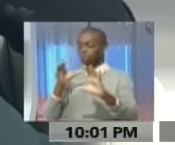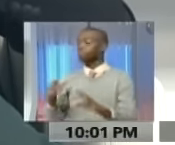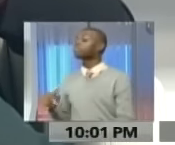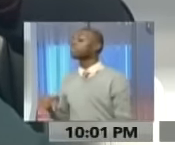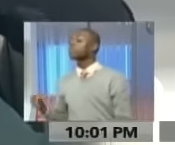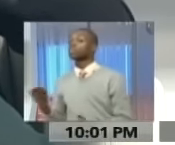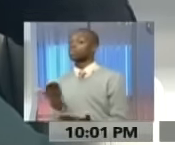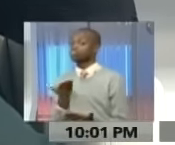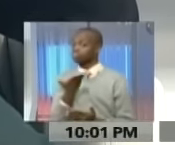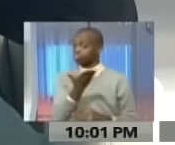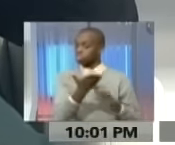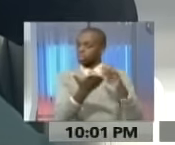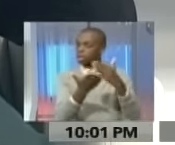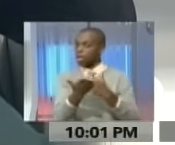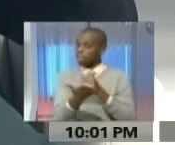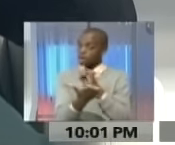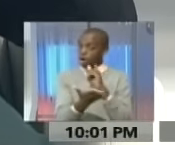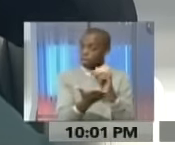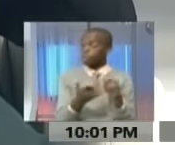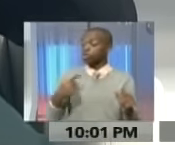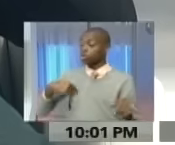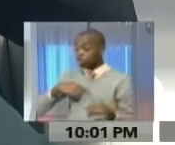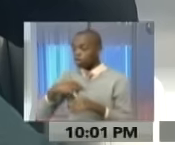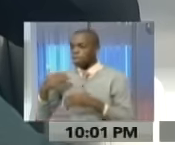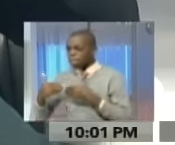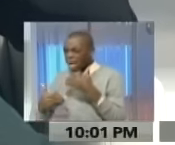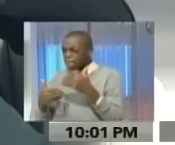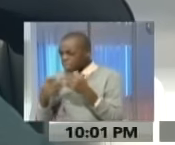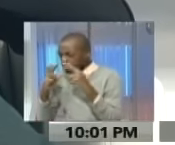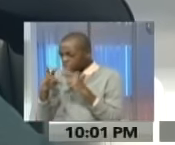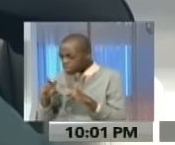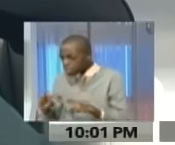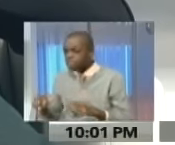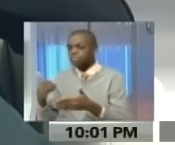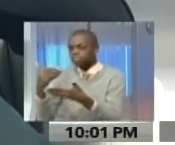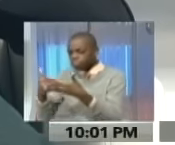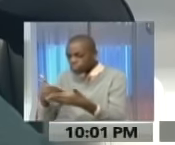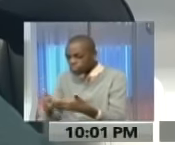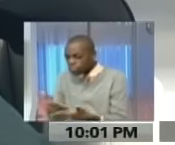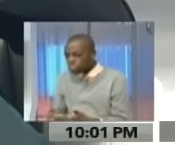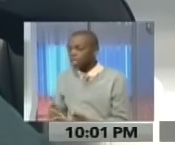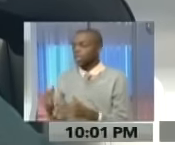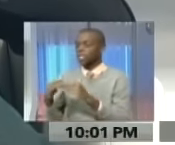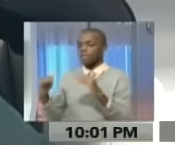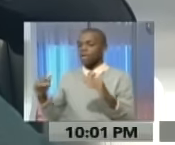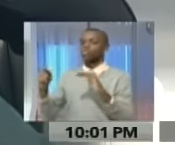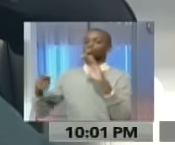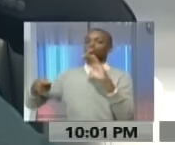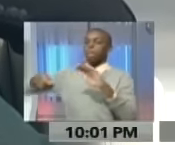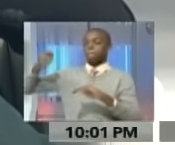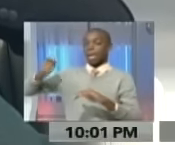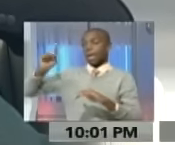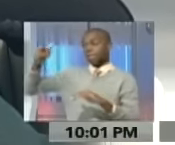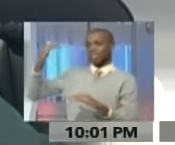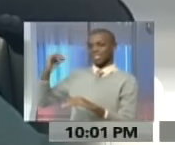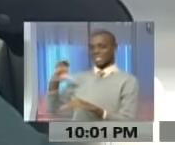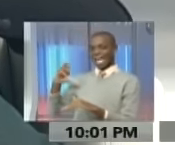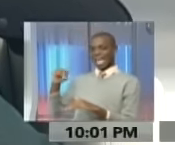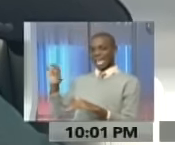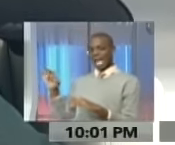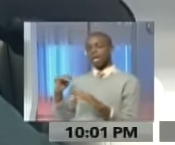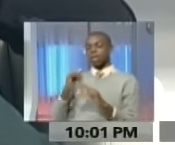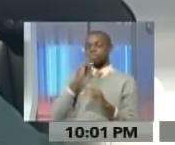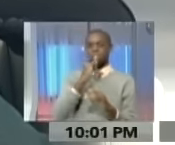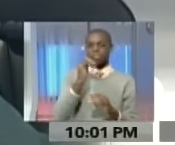esos diputados porque tenemos aquí una acción cautelar por parte de un Amparo por parte del tribunal supremo de justicia y el que se ha